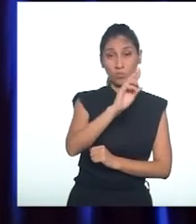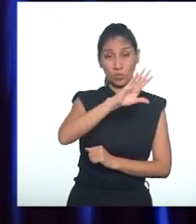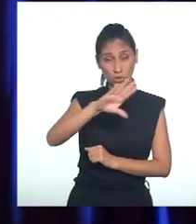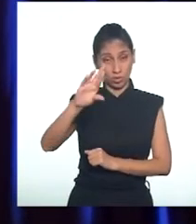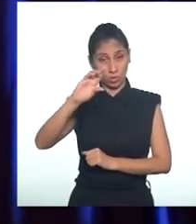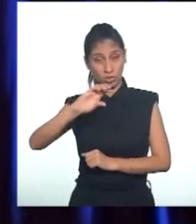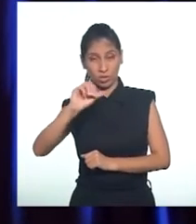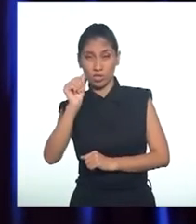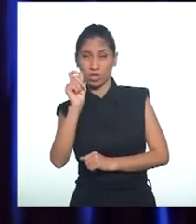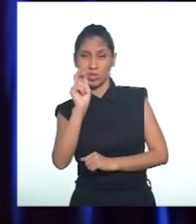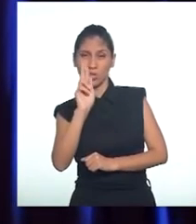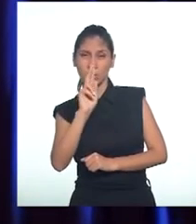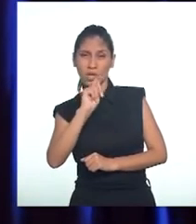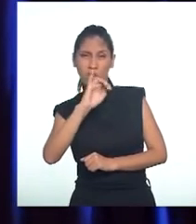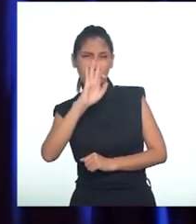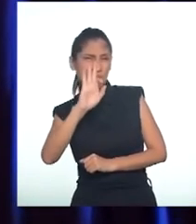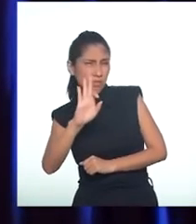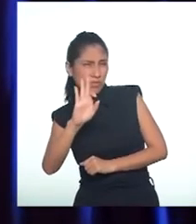Bort-Cartif.